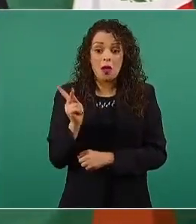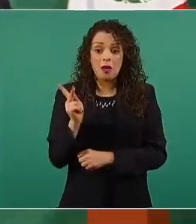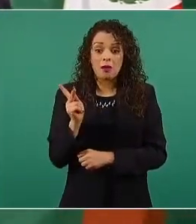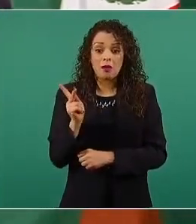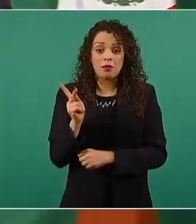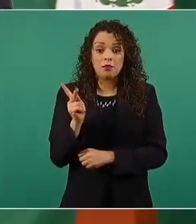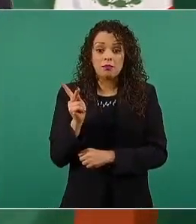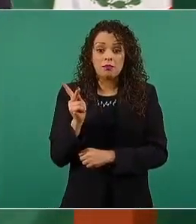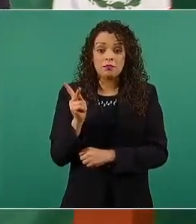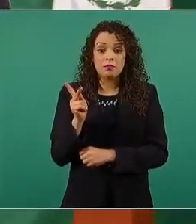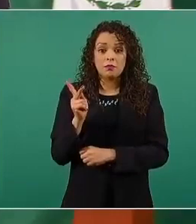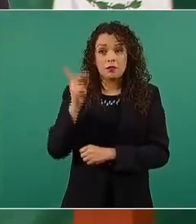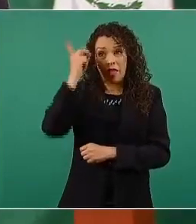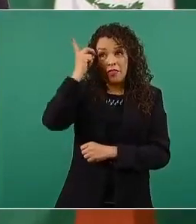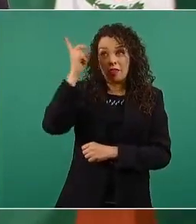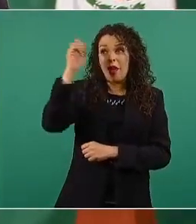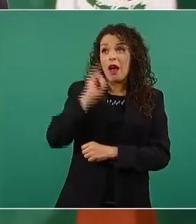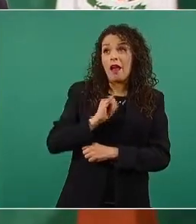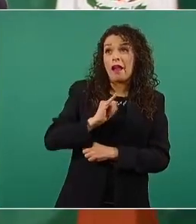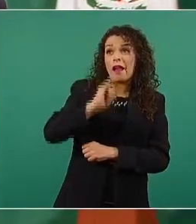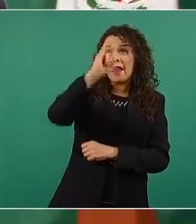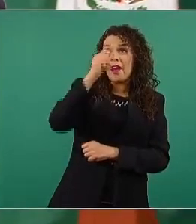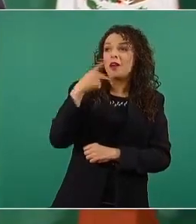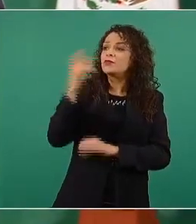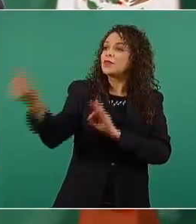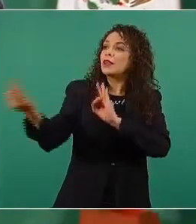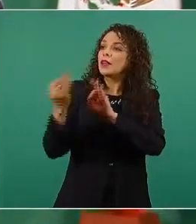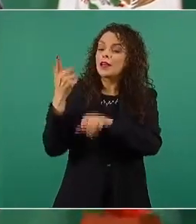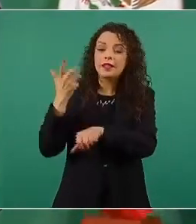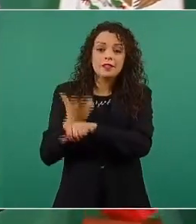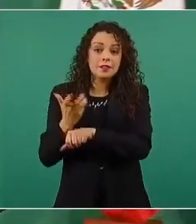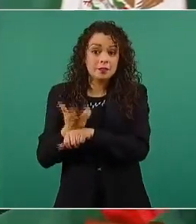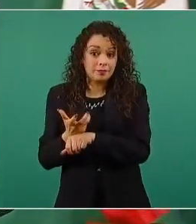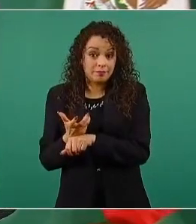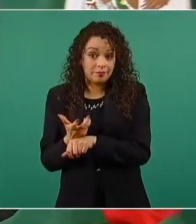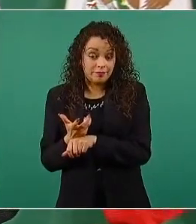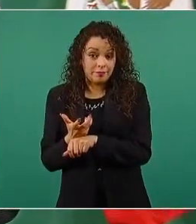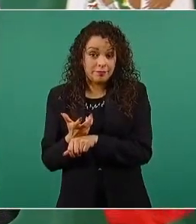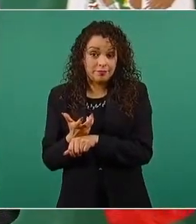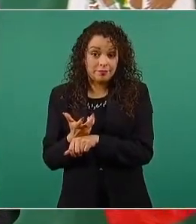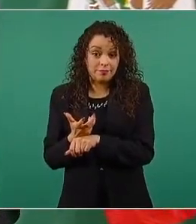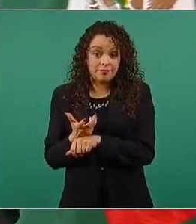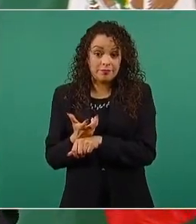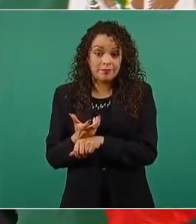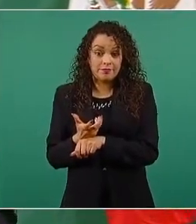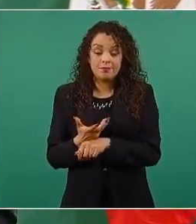de Dios y tan cerca de Estados Unidos. Yo ahora,